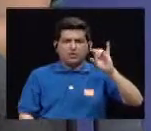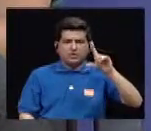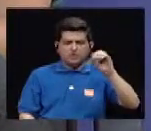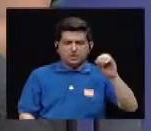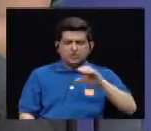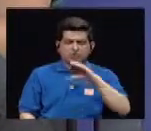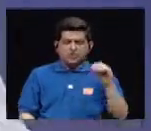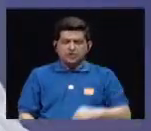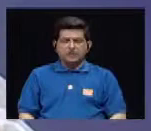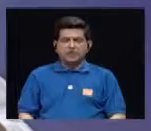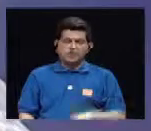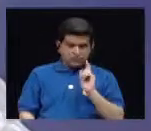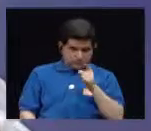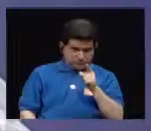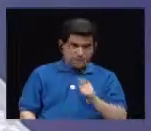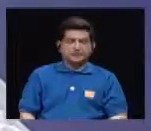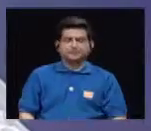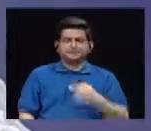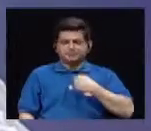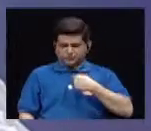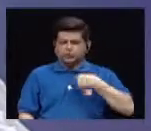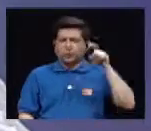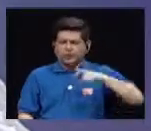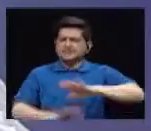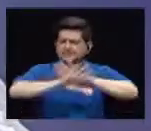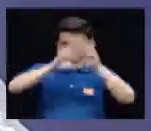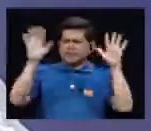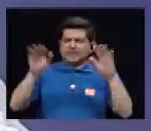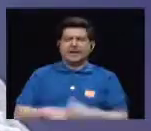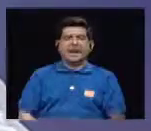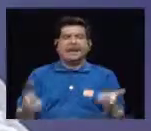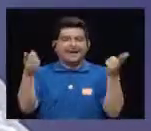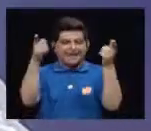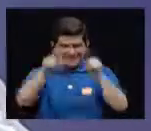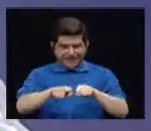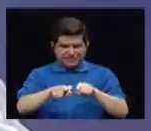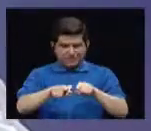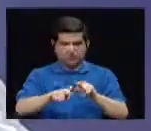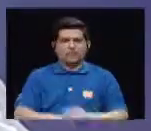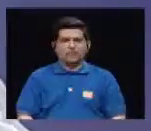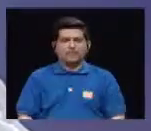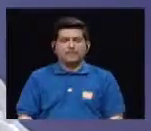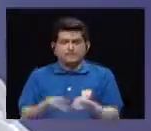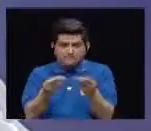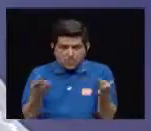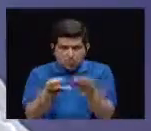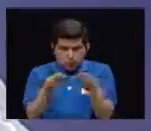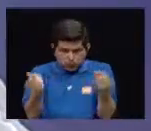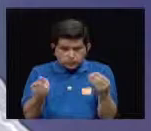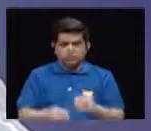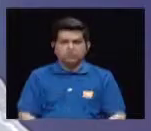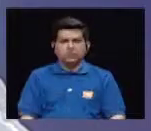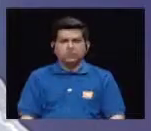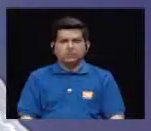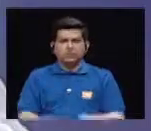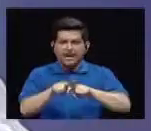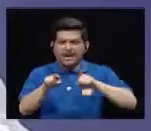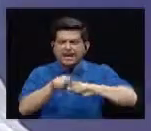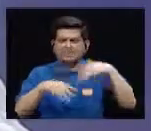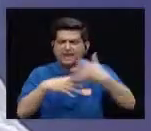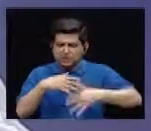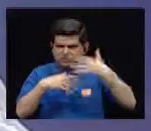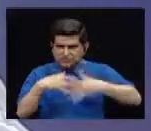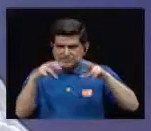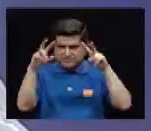y Rubén Darío Arena. Sí, bueno, tengo que hacer una aclaración. En el caso de la producción de Hermanos